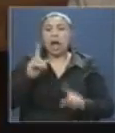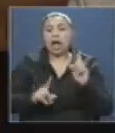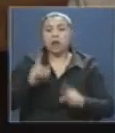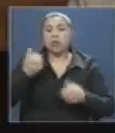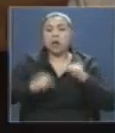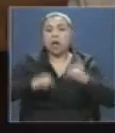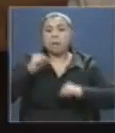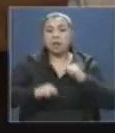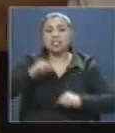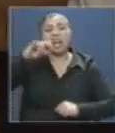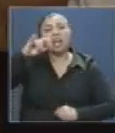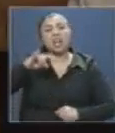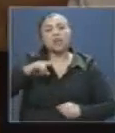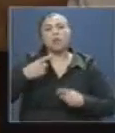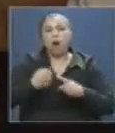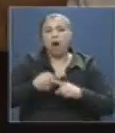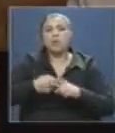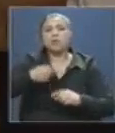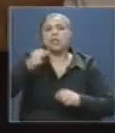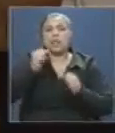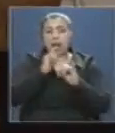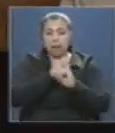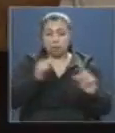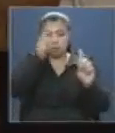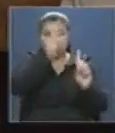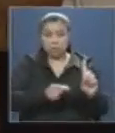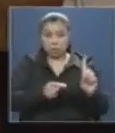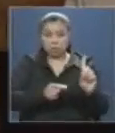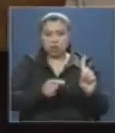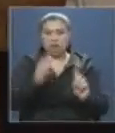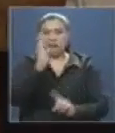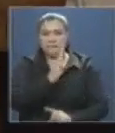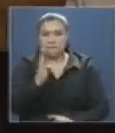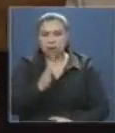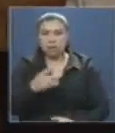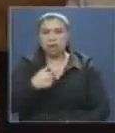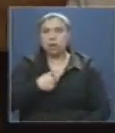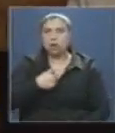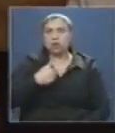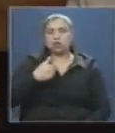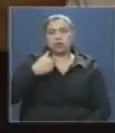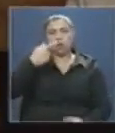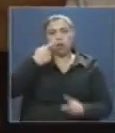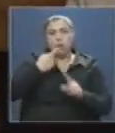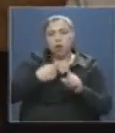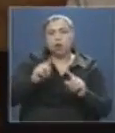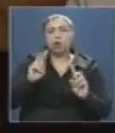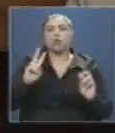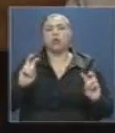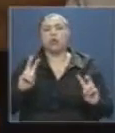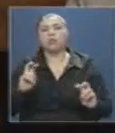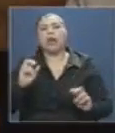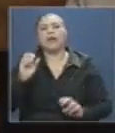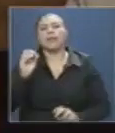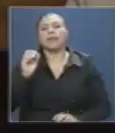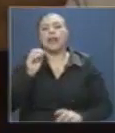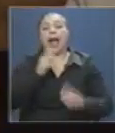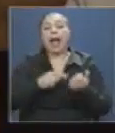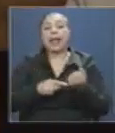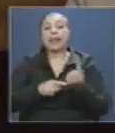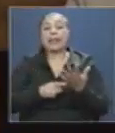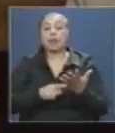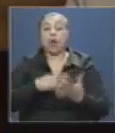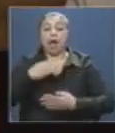esa información básica. Pero yo me estoy refiriendo a información más sofisticada. Es decir, la tecnología hoy día avanza y